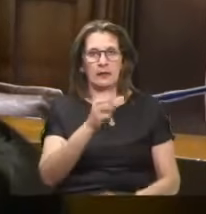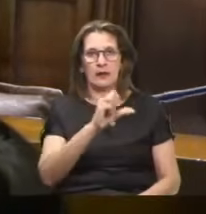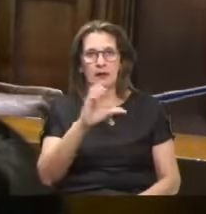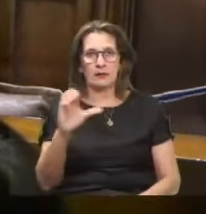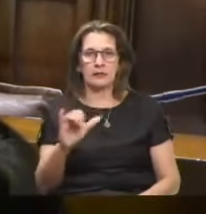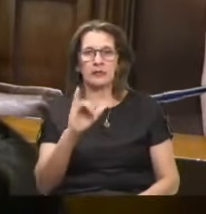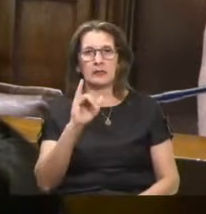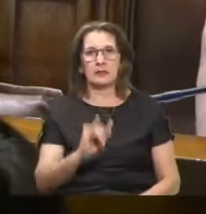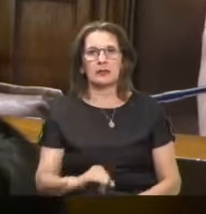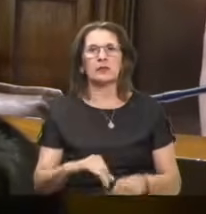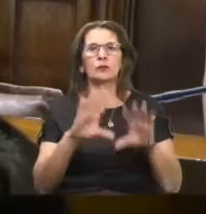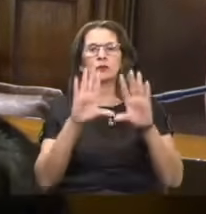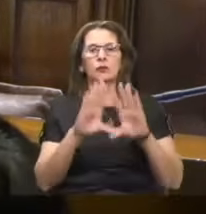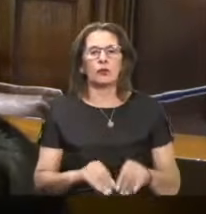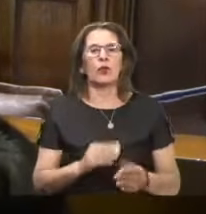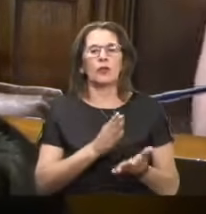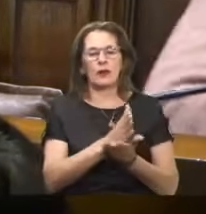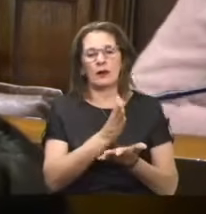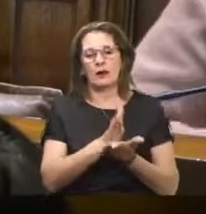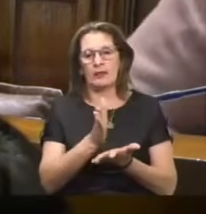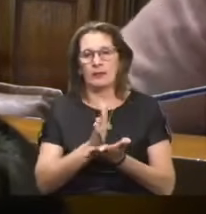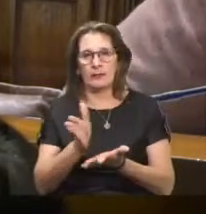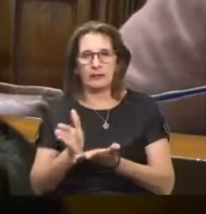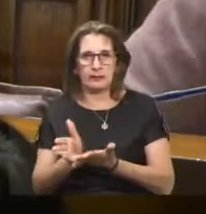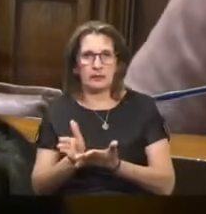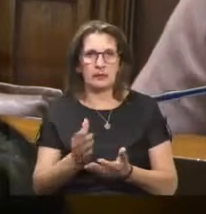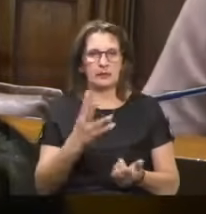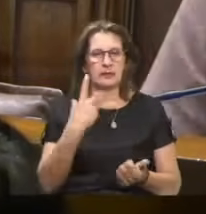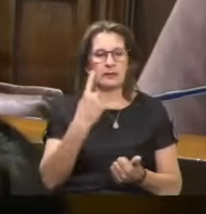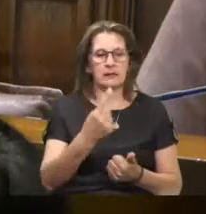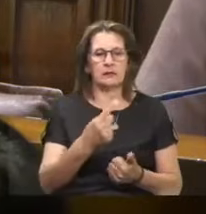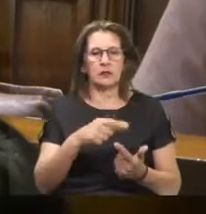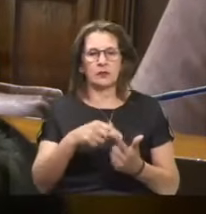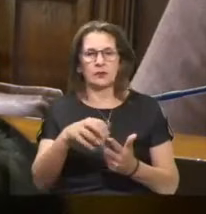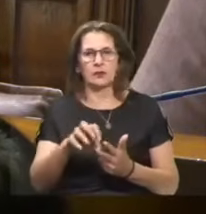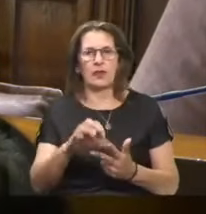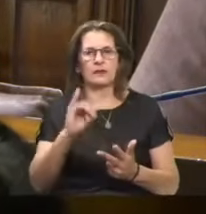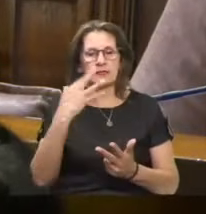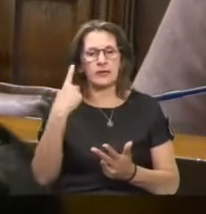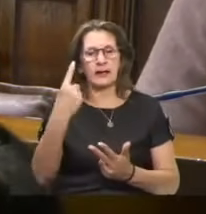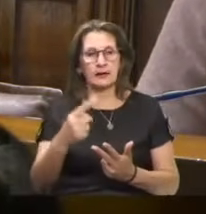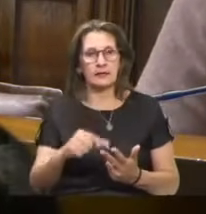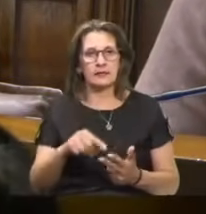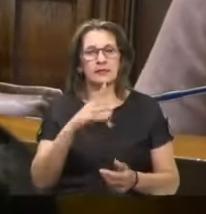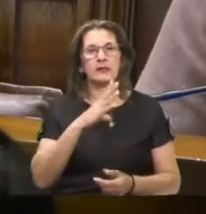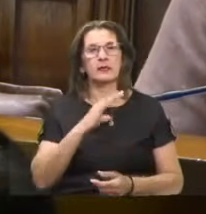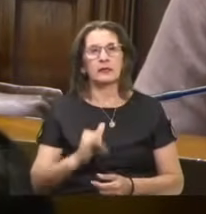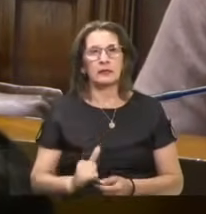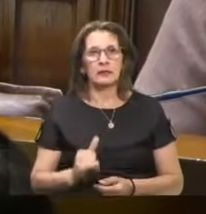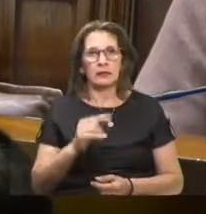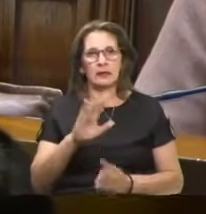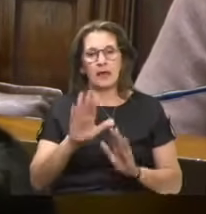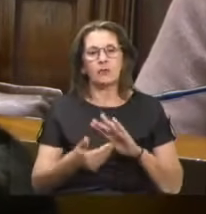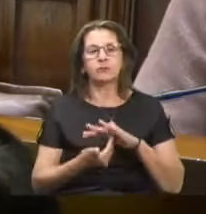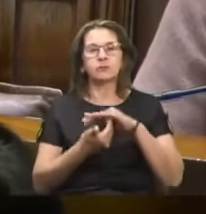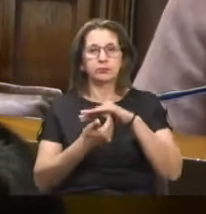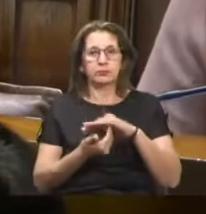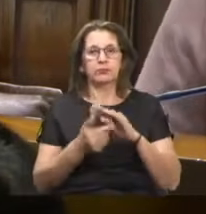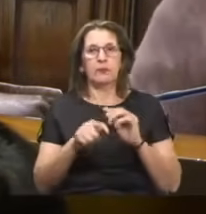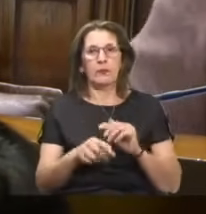todas las dependencias, unidades, direcciones y gerencias que están